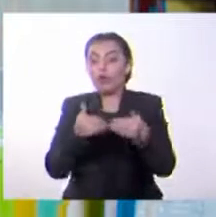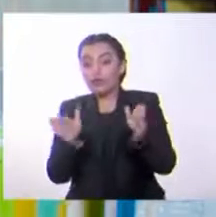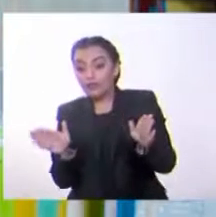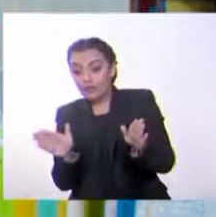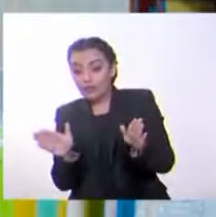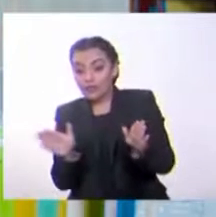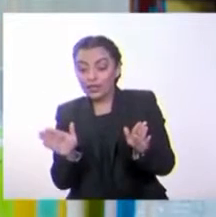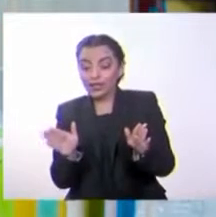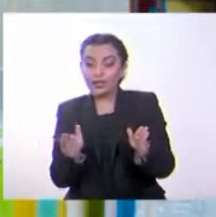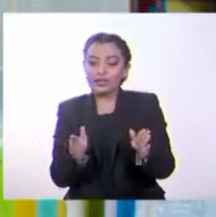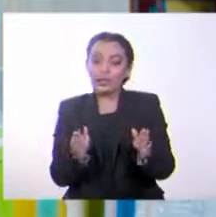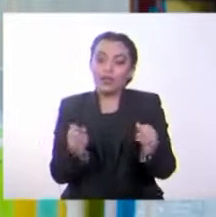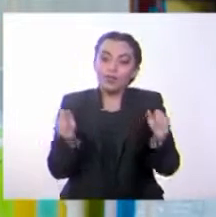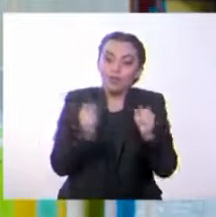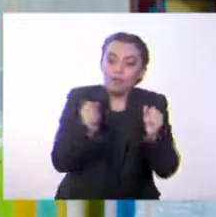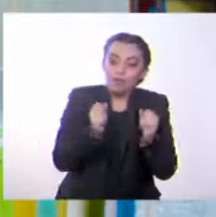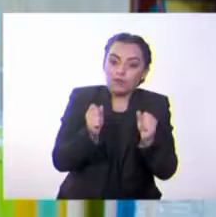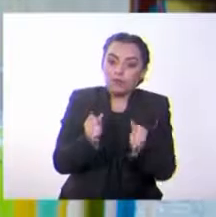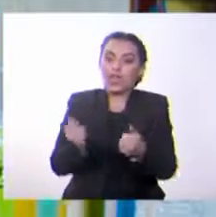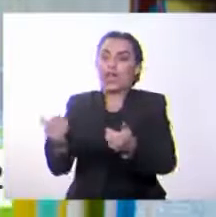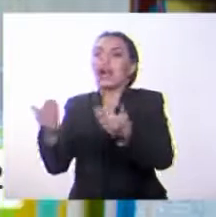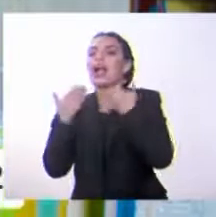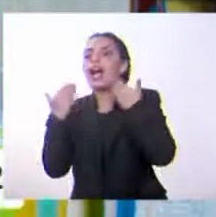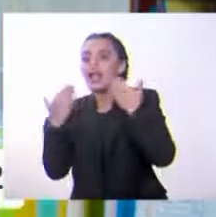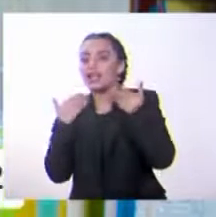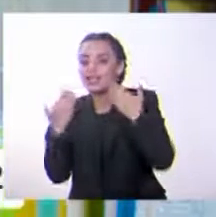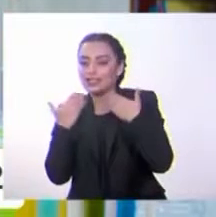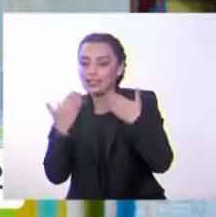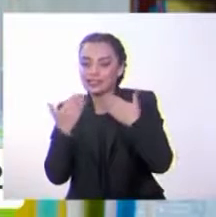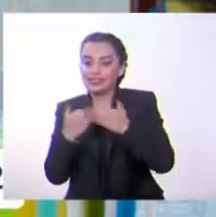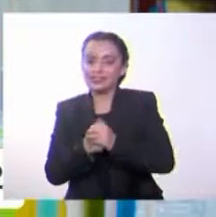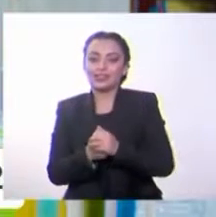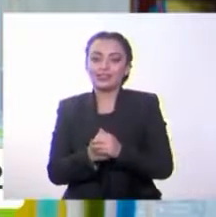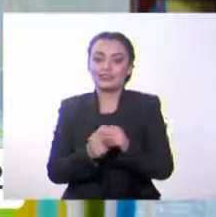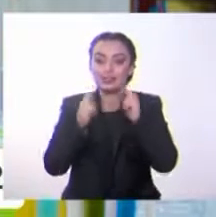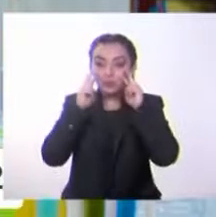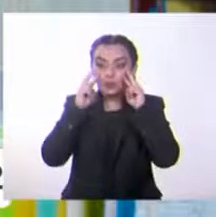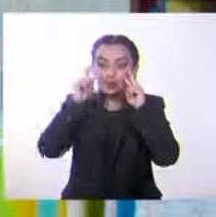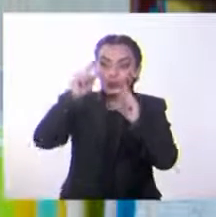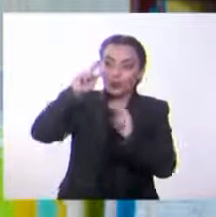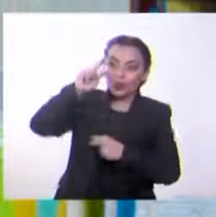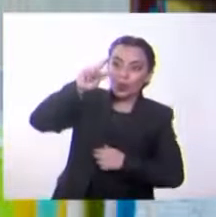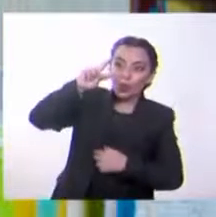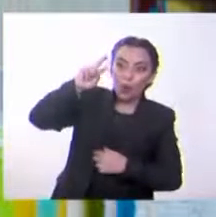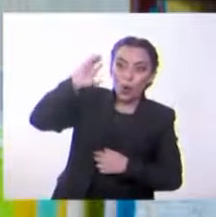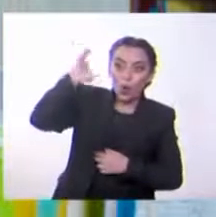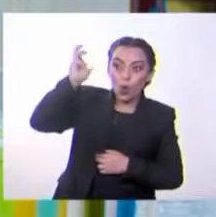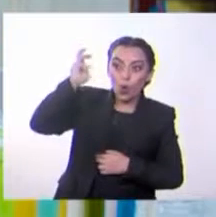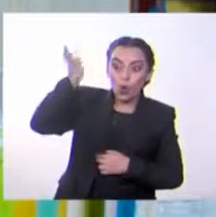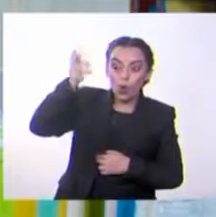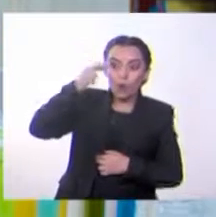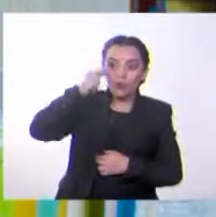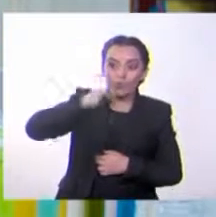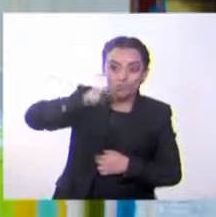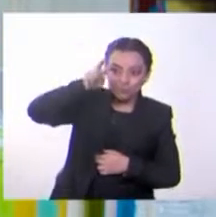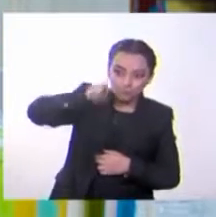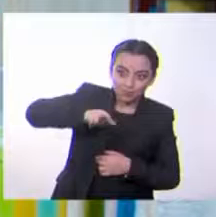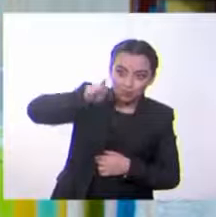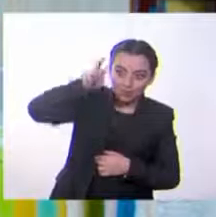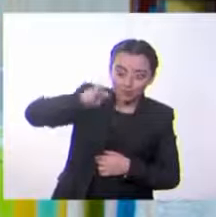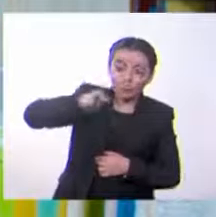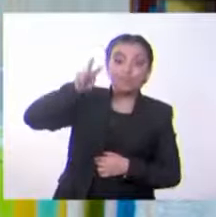Sigamos observando. Veamos, todavía puedo identificar la parte azul y todavía puedo identificar la parte